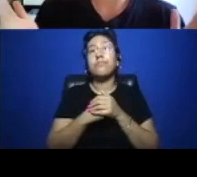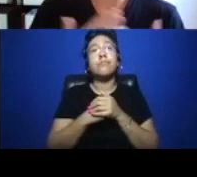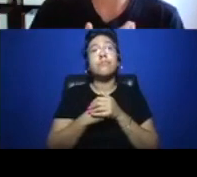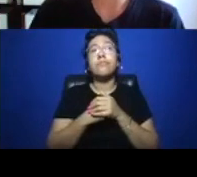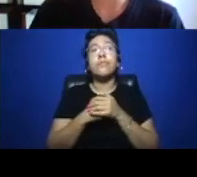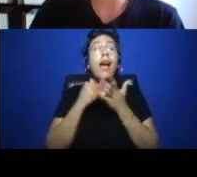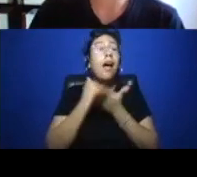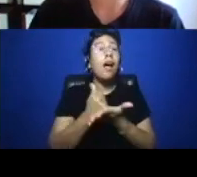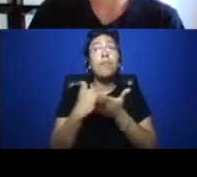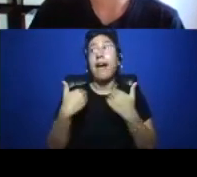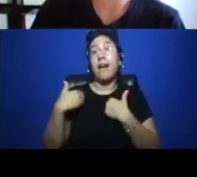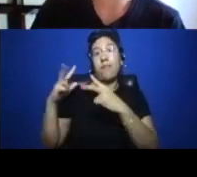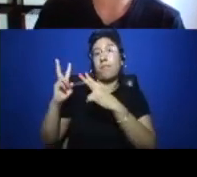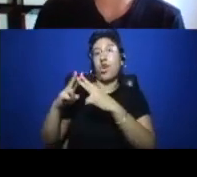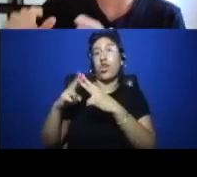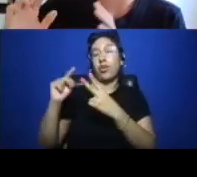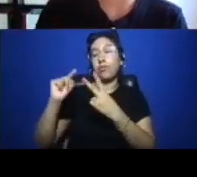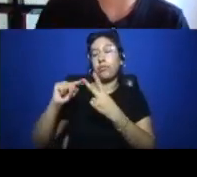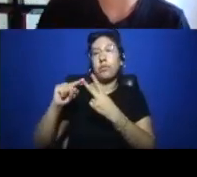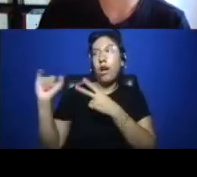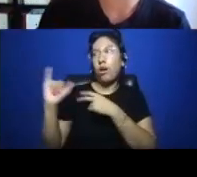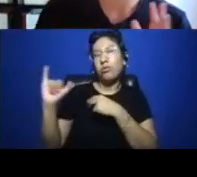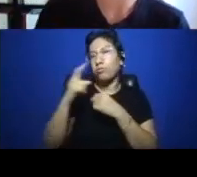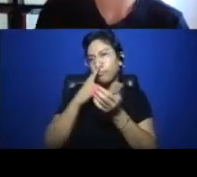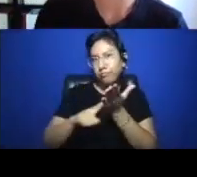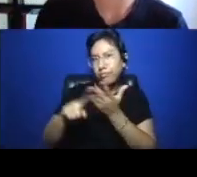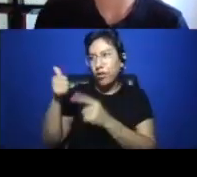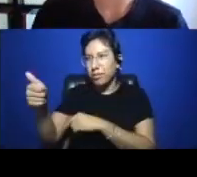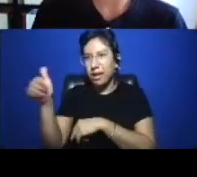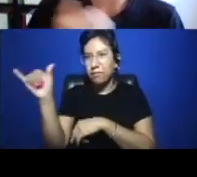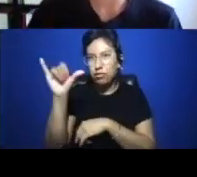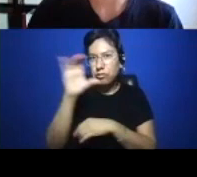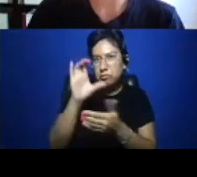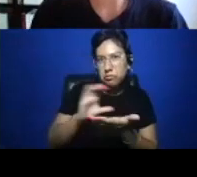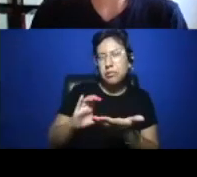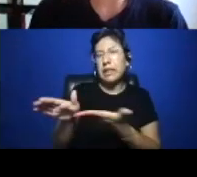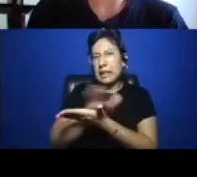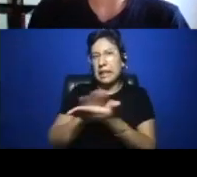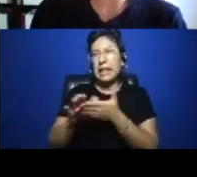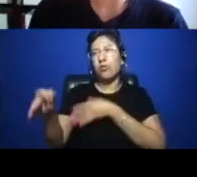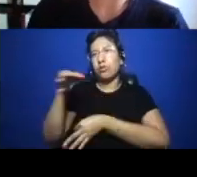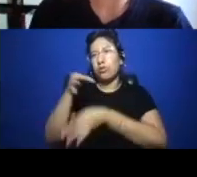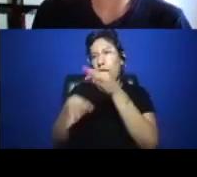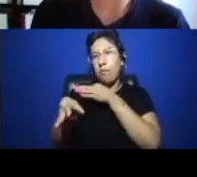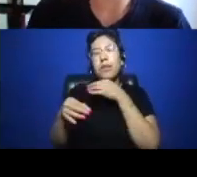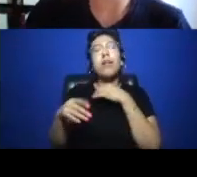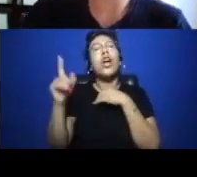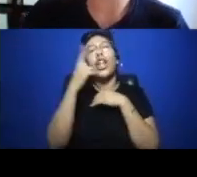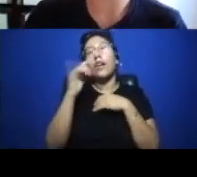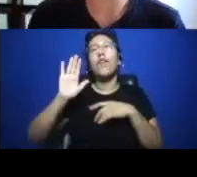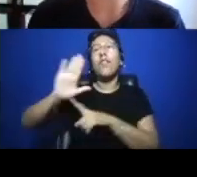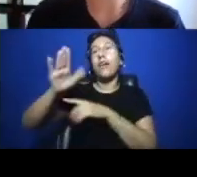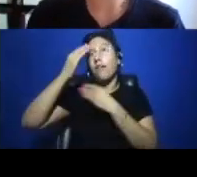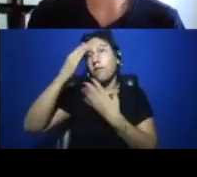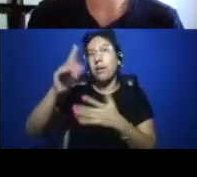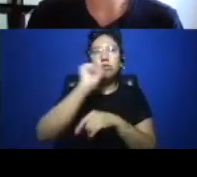veces es súper difícil. A veces es más fácil como que hacer esto en pares y como que